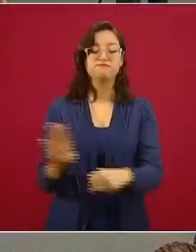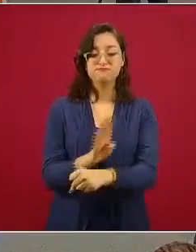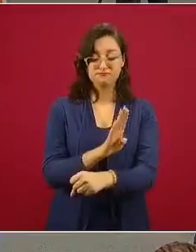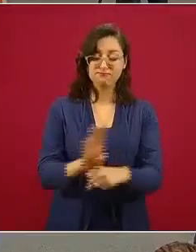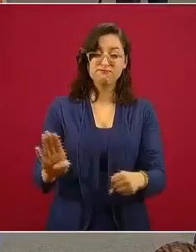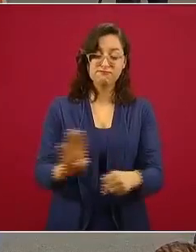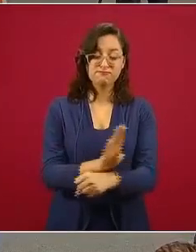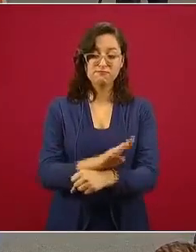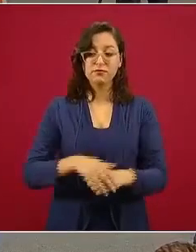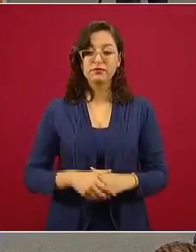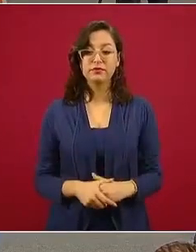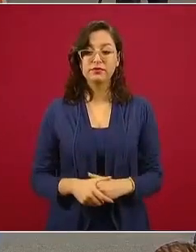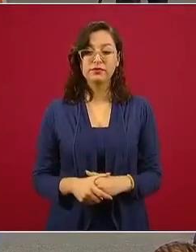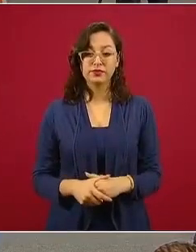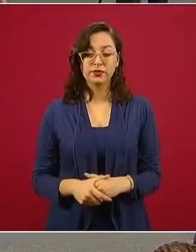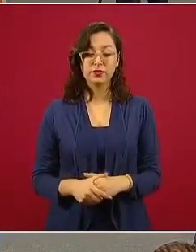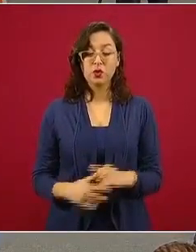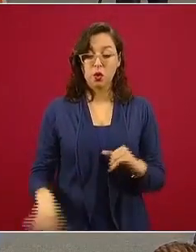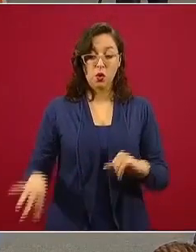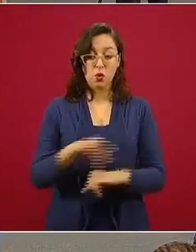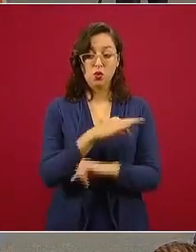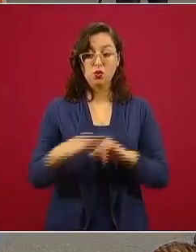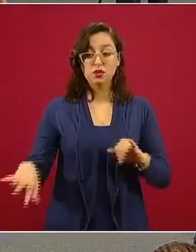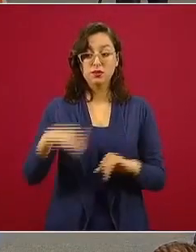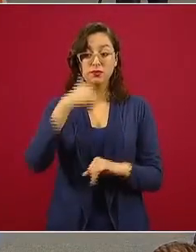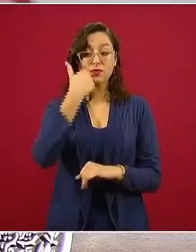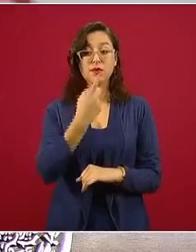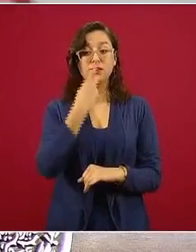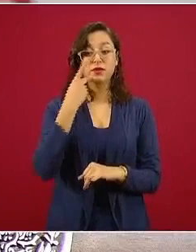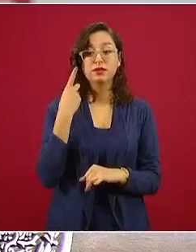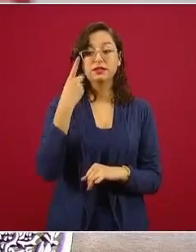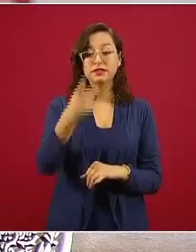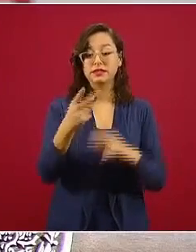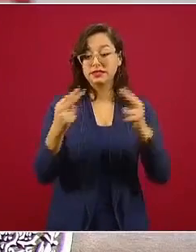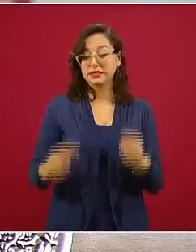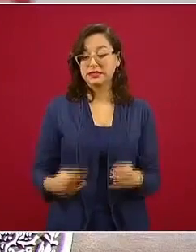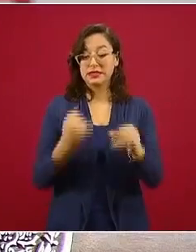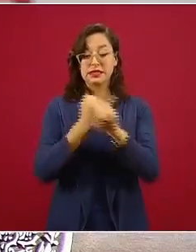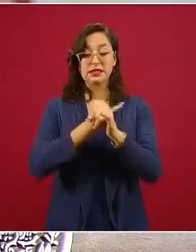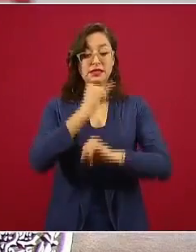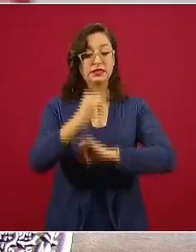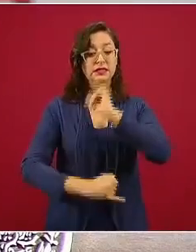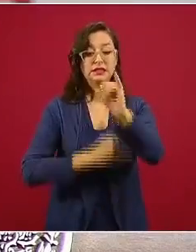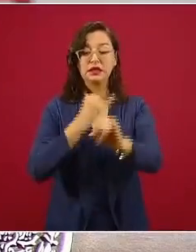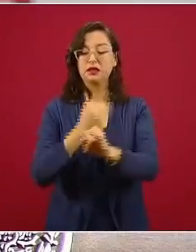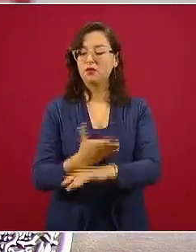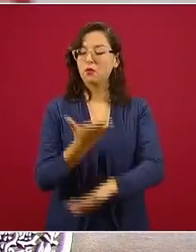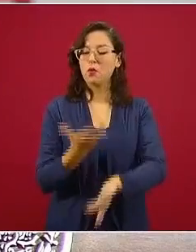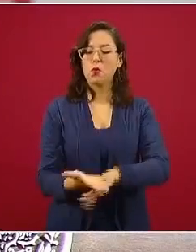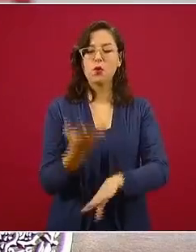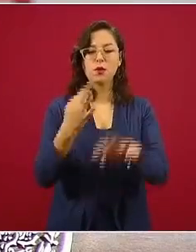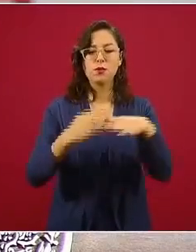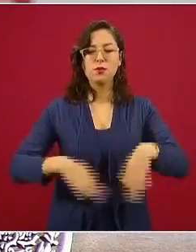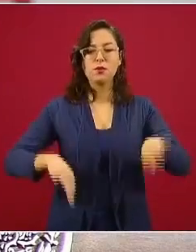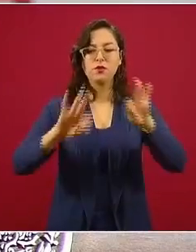Quisiera nada más cerrar y decir que el comercio internacional es muy importante